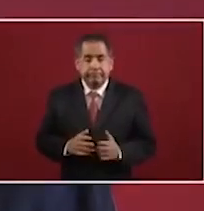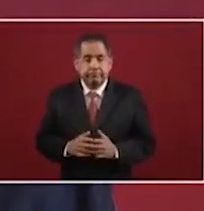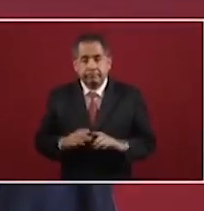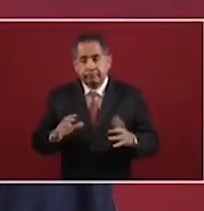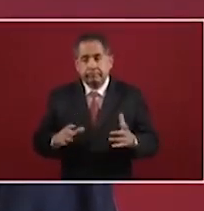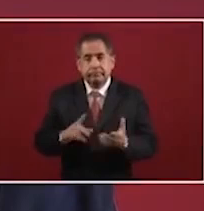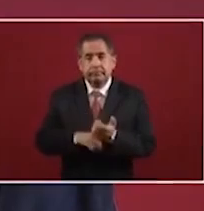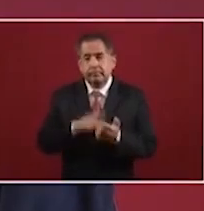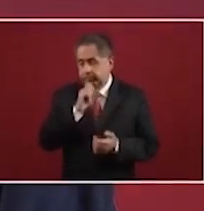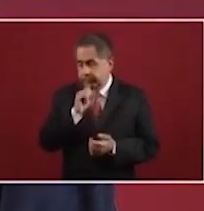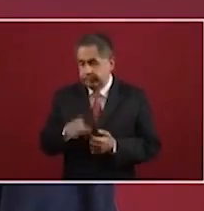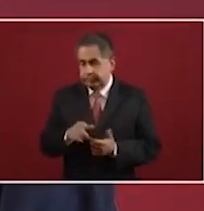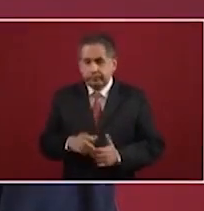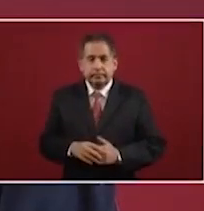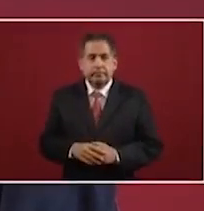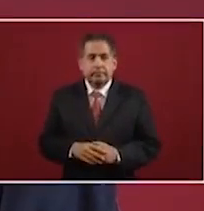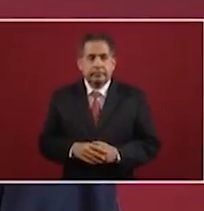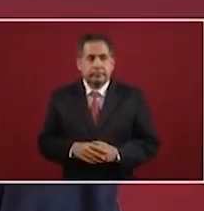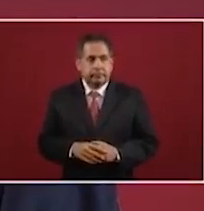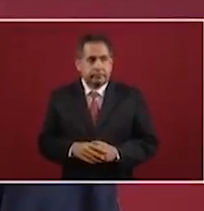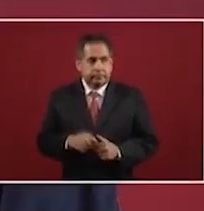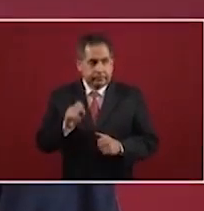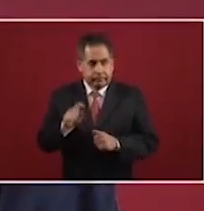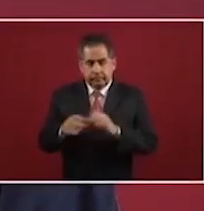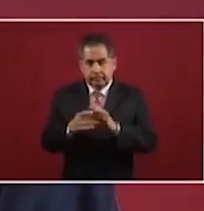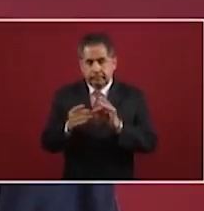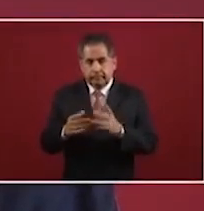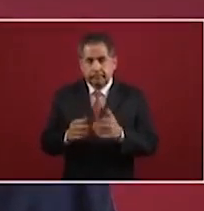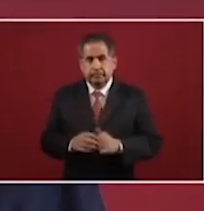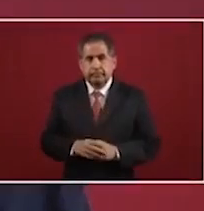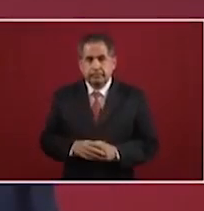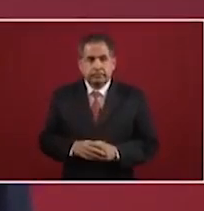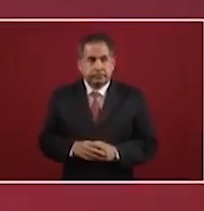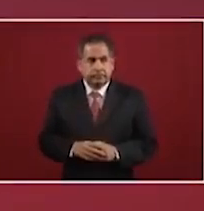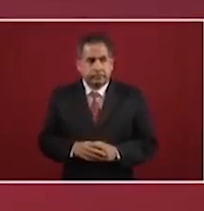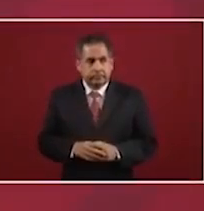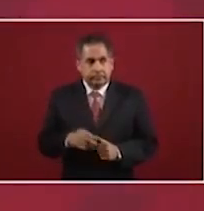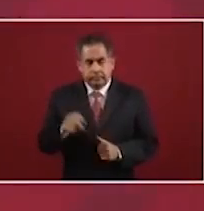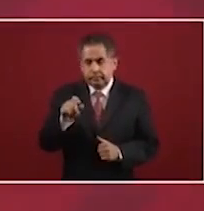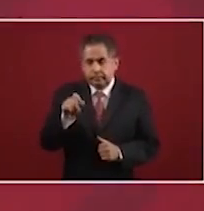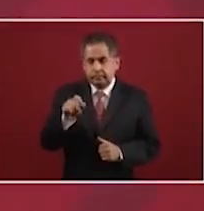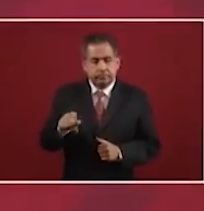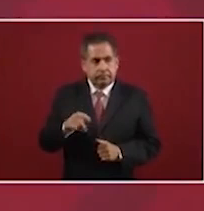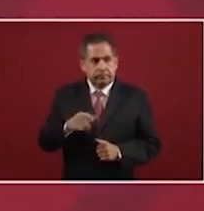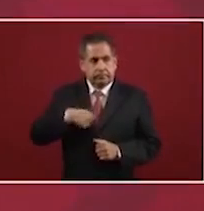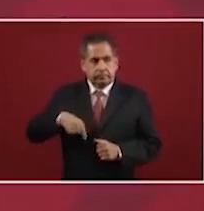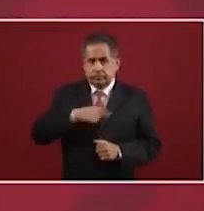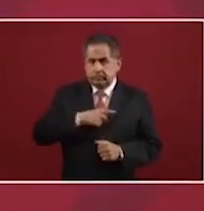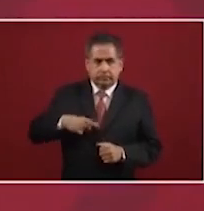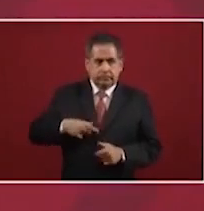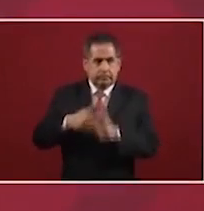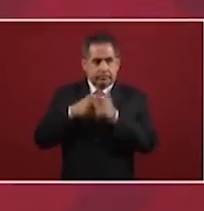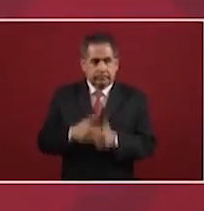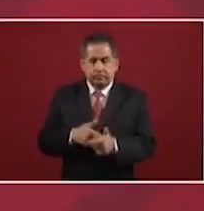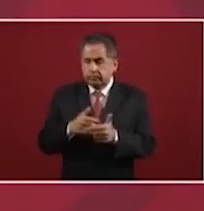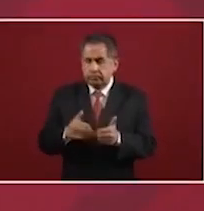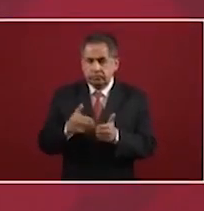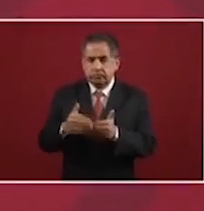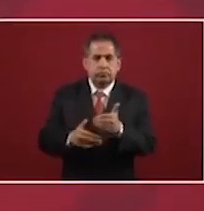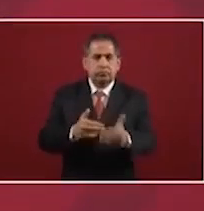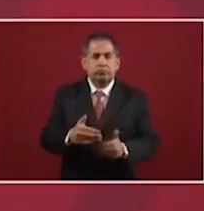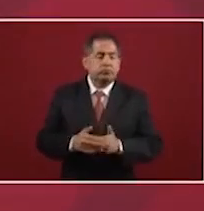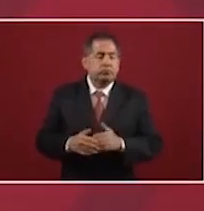significa perder la guerra vamos amlo comentó que la decisión fue tomada para